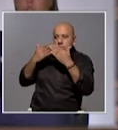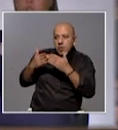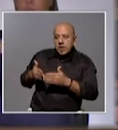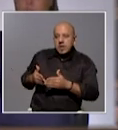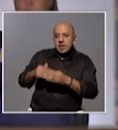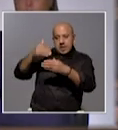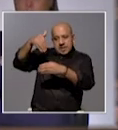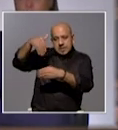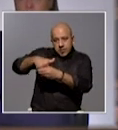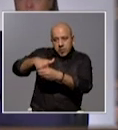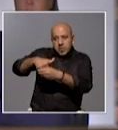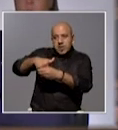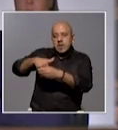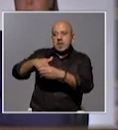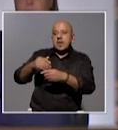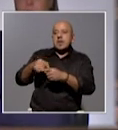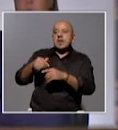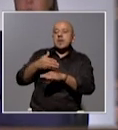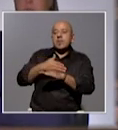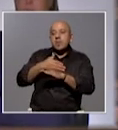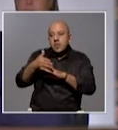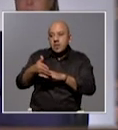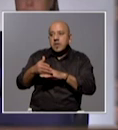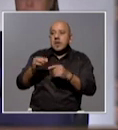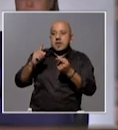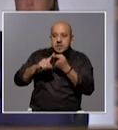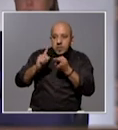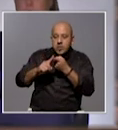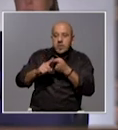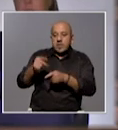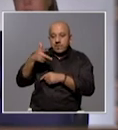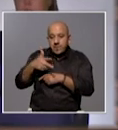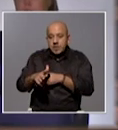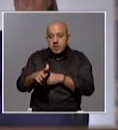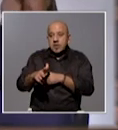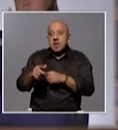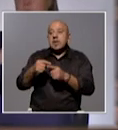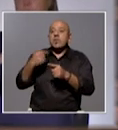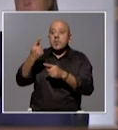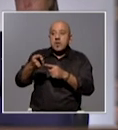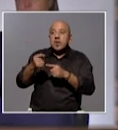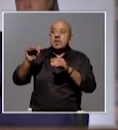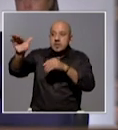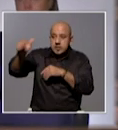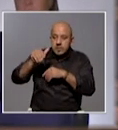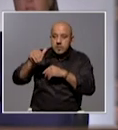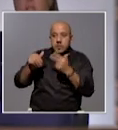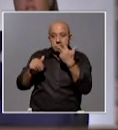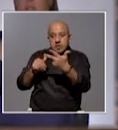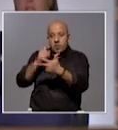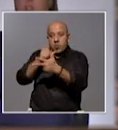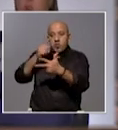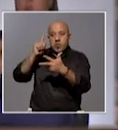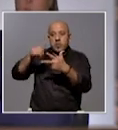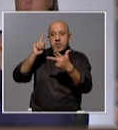moción de llamado a sala luego se acuerda la fecha y finalmente se hace la interpretación son tres pasos